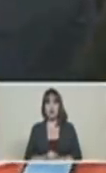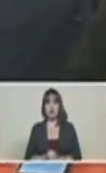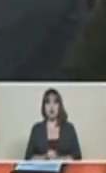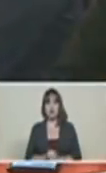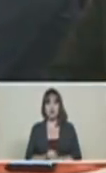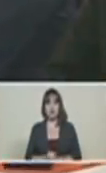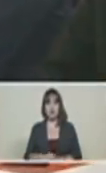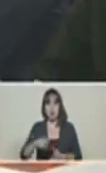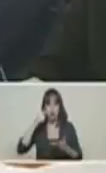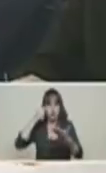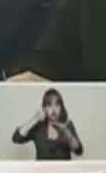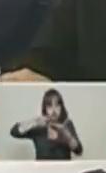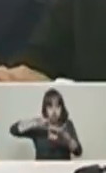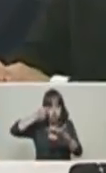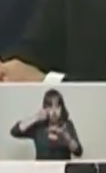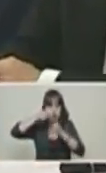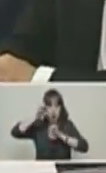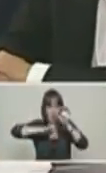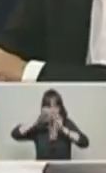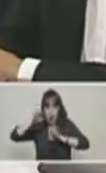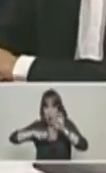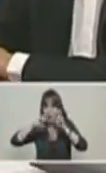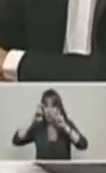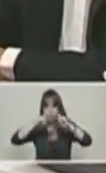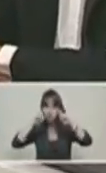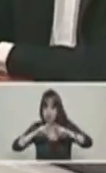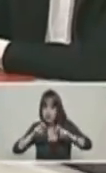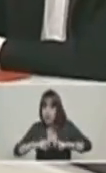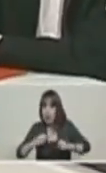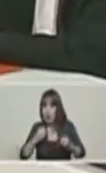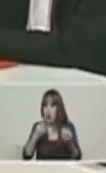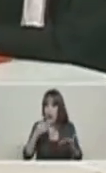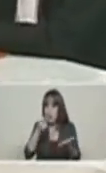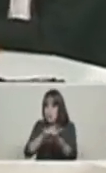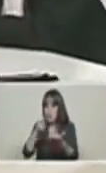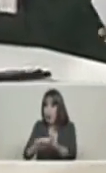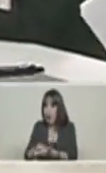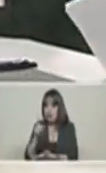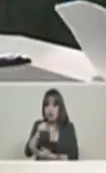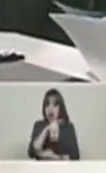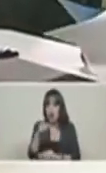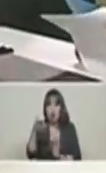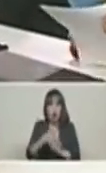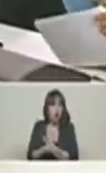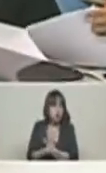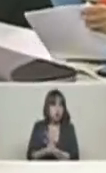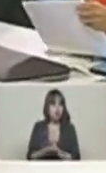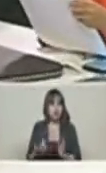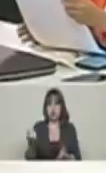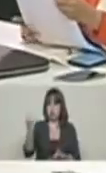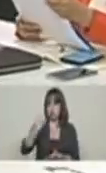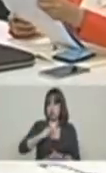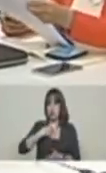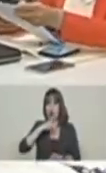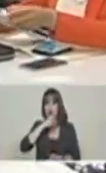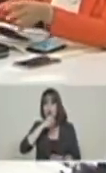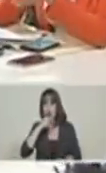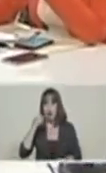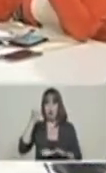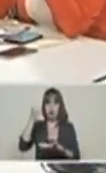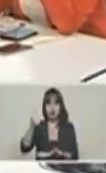Con lupa estoy yo, mira, revisando los 6 millones, han recibido su pensión de